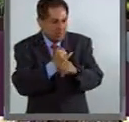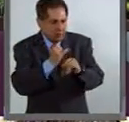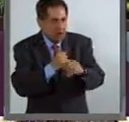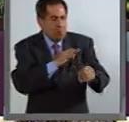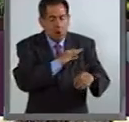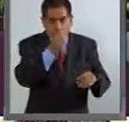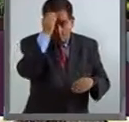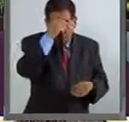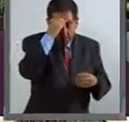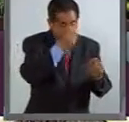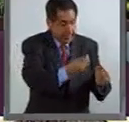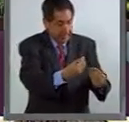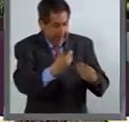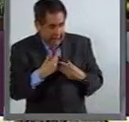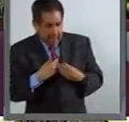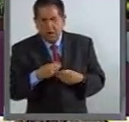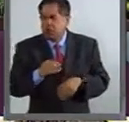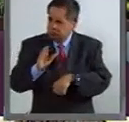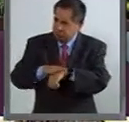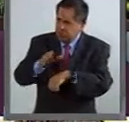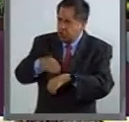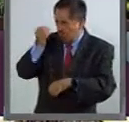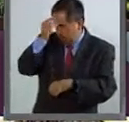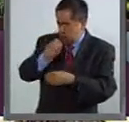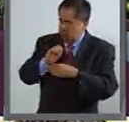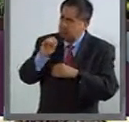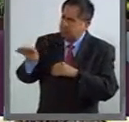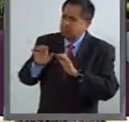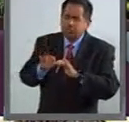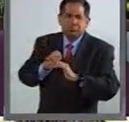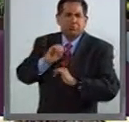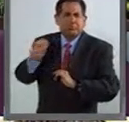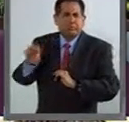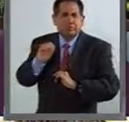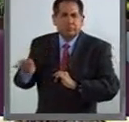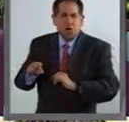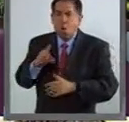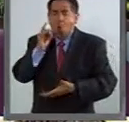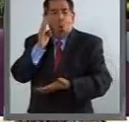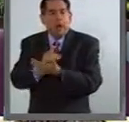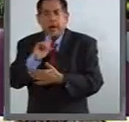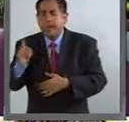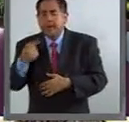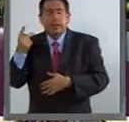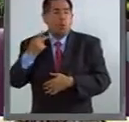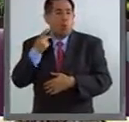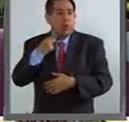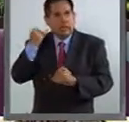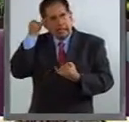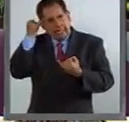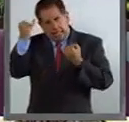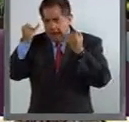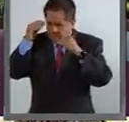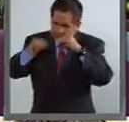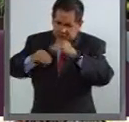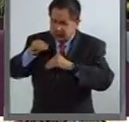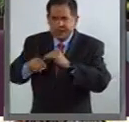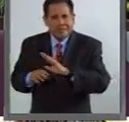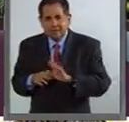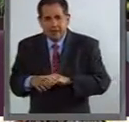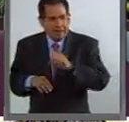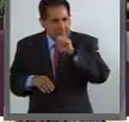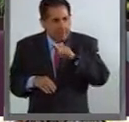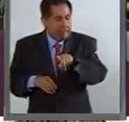opinar, también pueden incidir en la agenda legislativa, que no son los políticos la única puerta